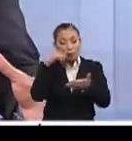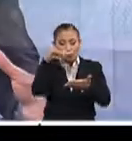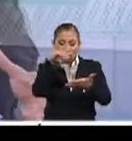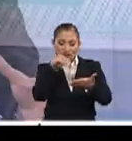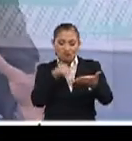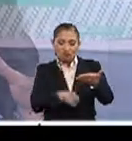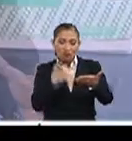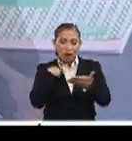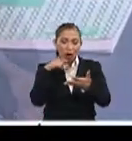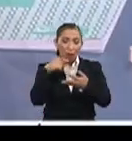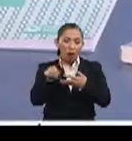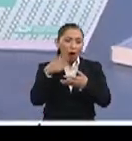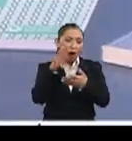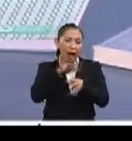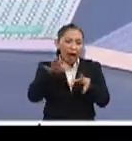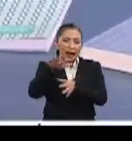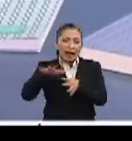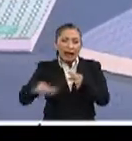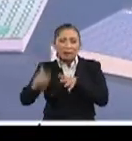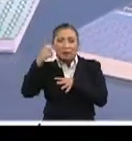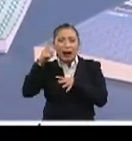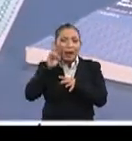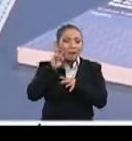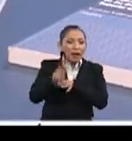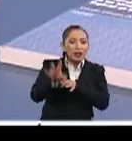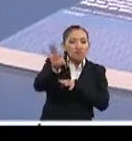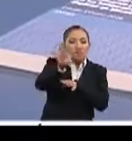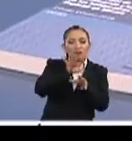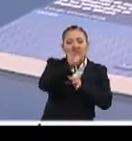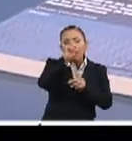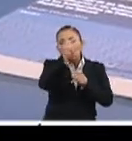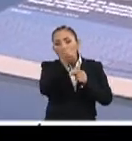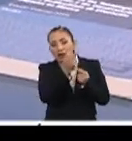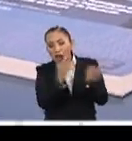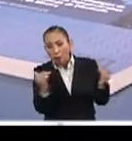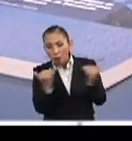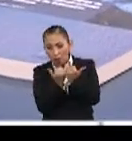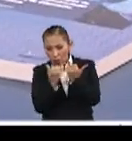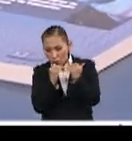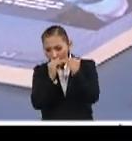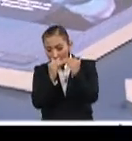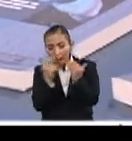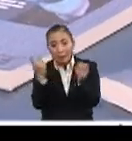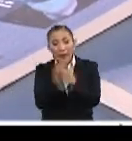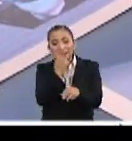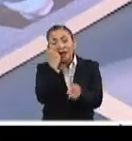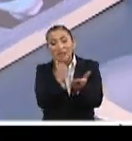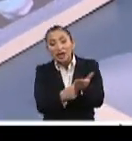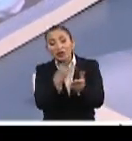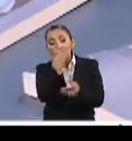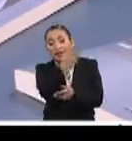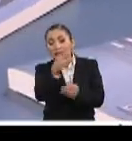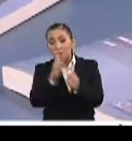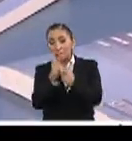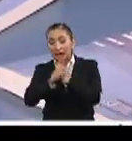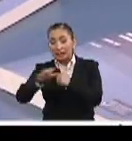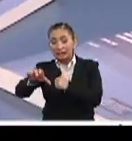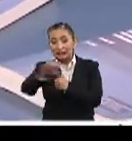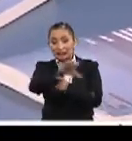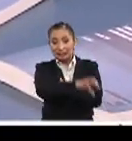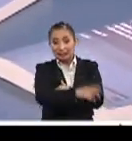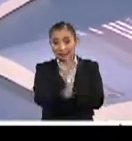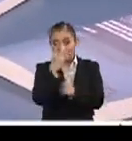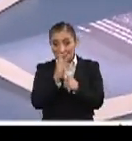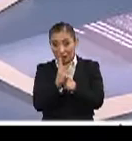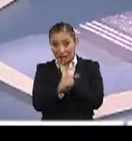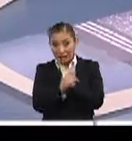indicadores o identificar cuáles son nuestras áreas de oportunidad e identificadores de tecnología comunes. ¿Qué está pasando en los 3 países? Pero no solo en los